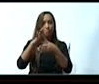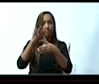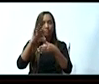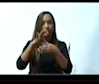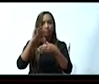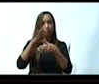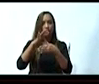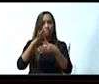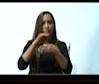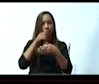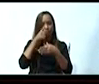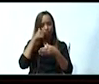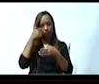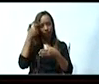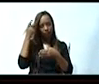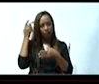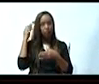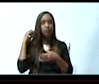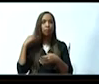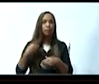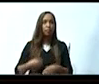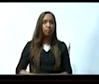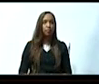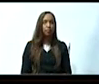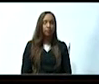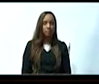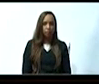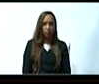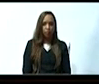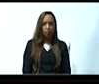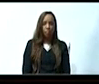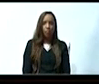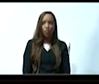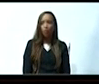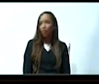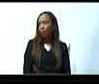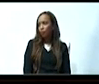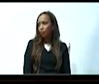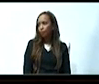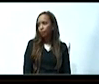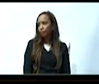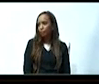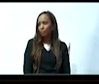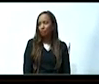La doctora, pero métale el dedo, doctora.